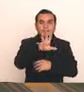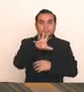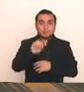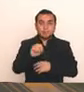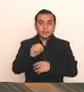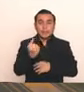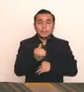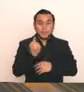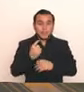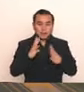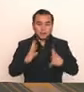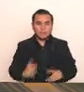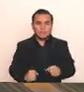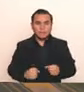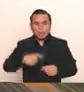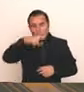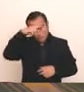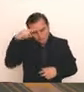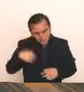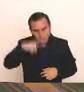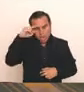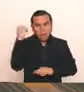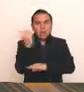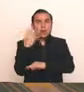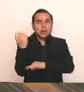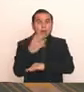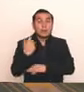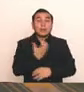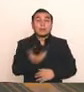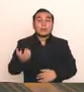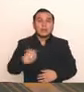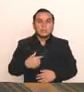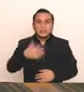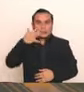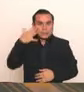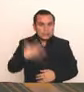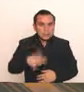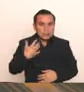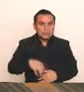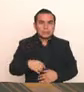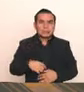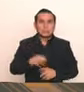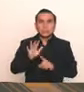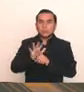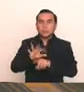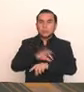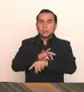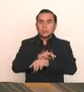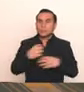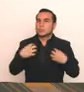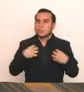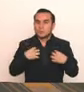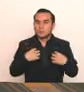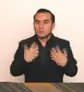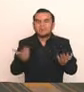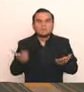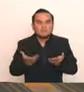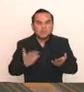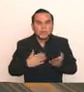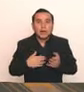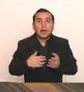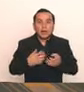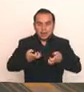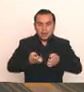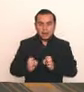de las instituciones del gobierno que trabajan en esta crisis personas que arriesgan su vida durante esta emergencia en primera línea para lanzar una estrategia